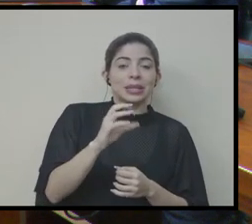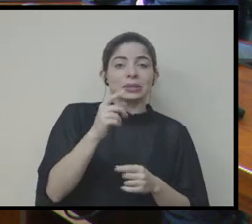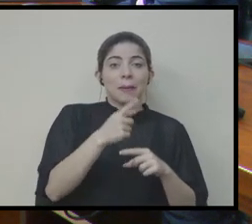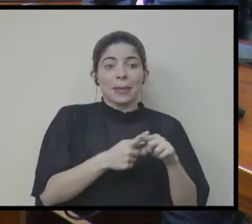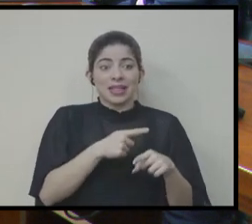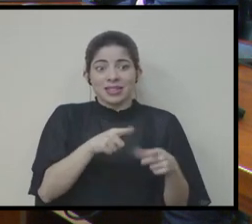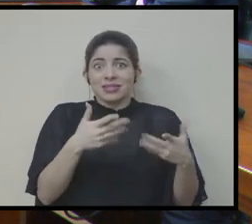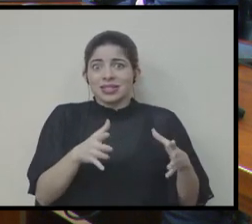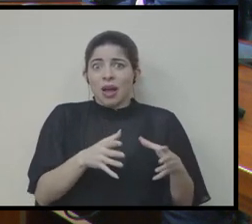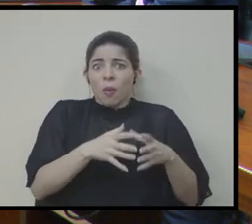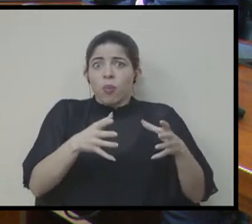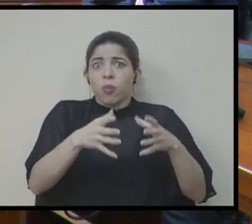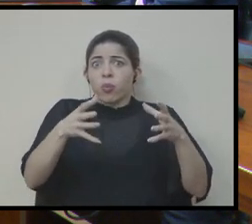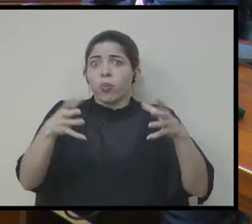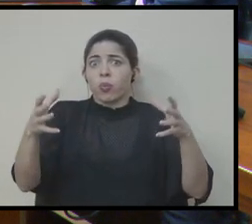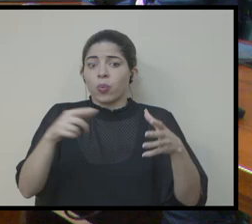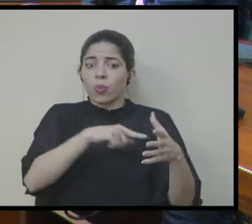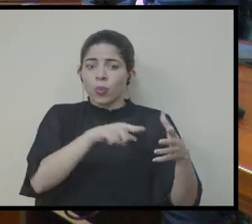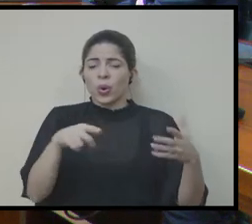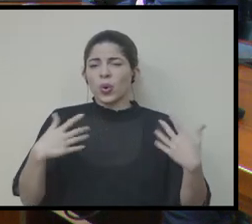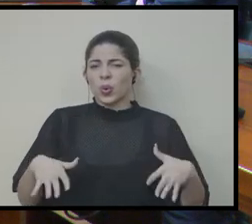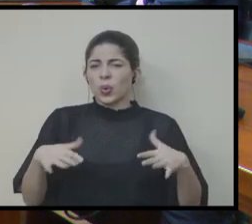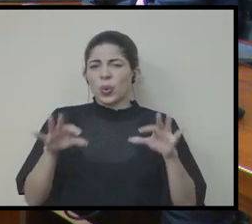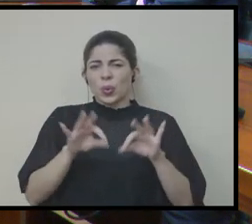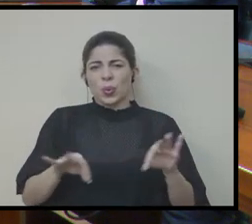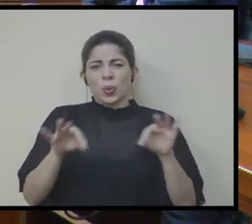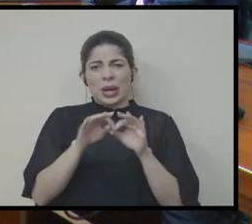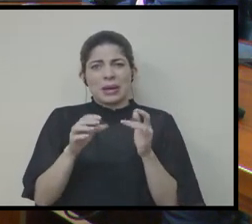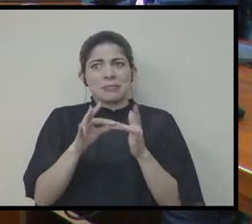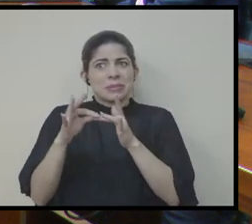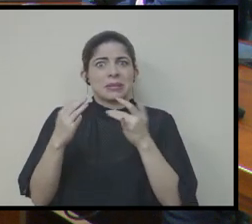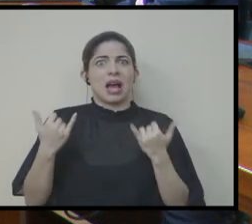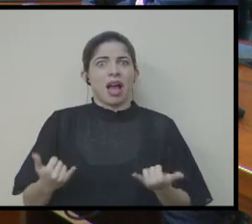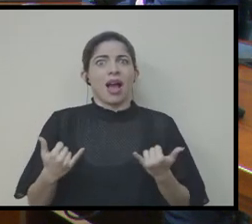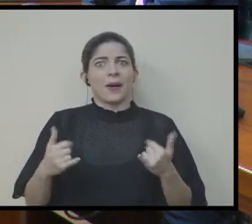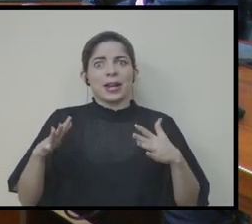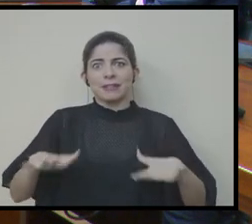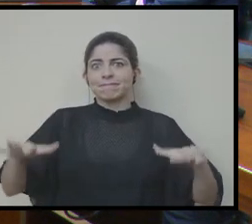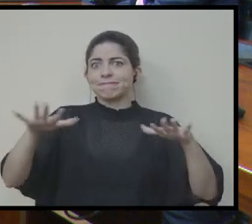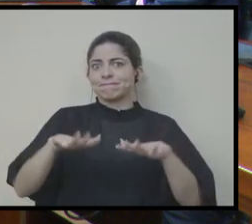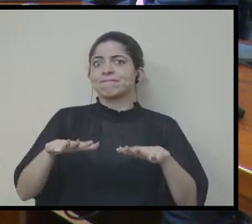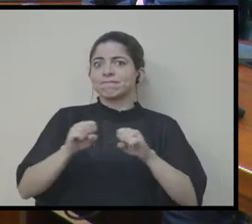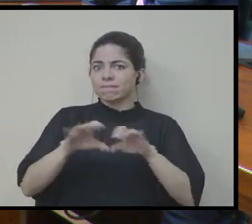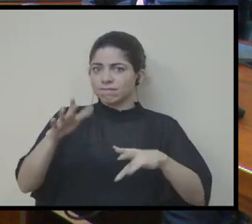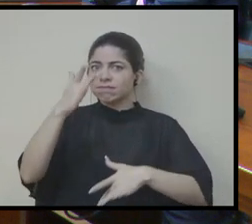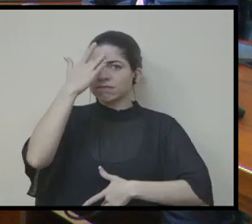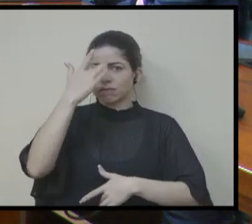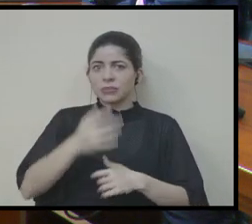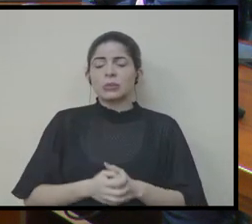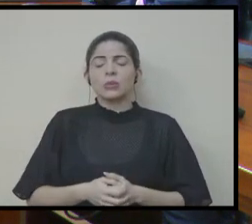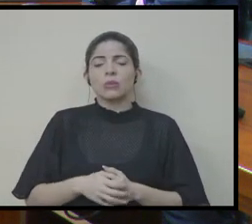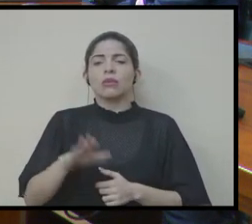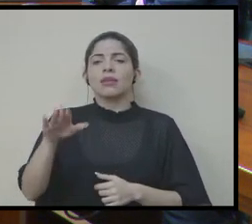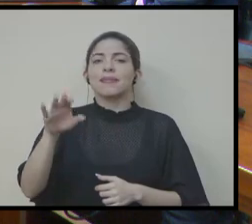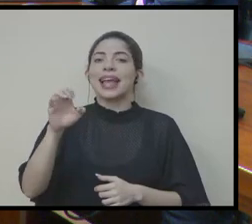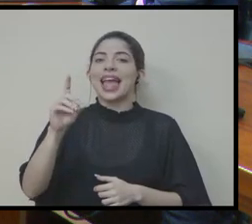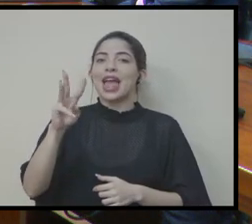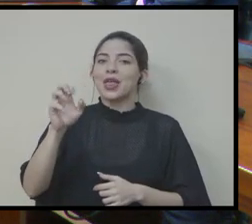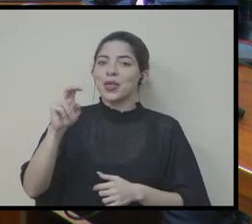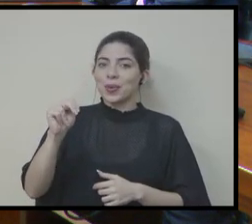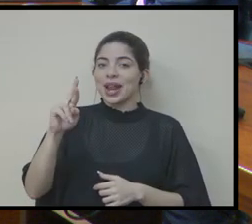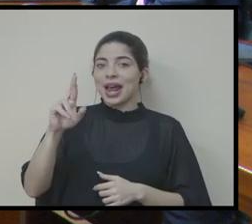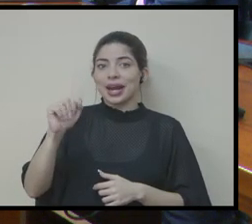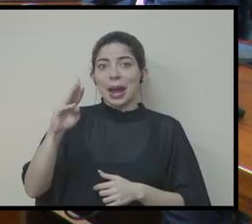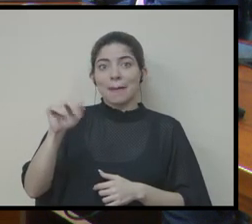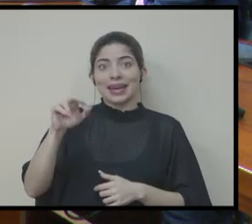ha crecido, y por eso es tan importante, máxima en este contexto de pandemia. Don Edwin Ramírez,